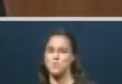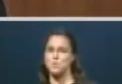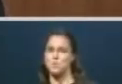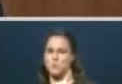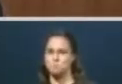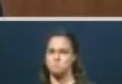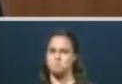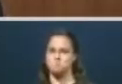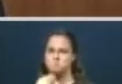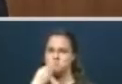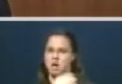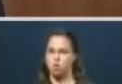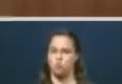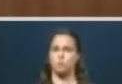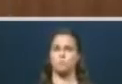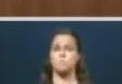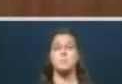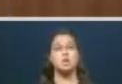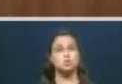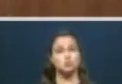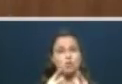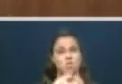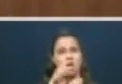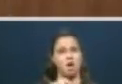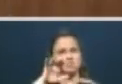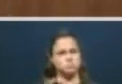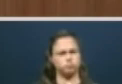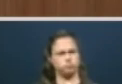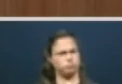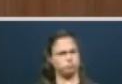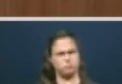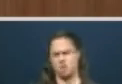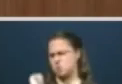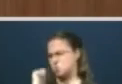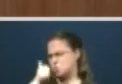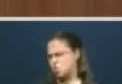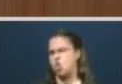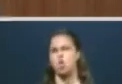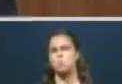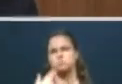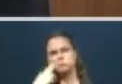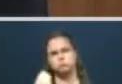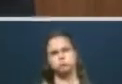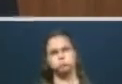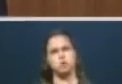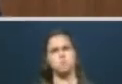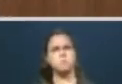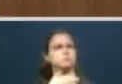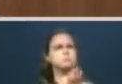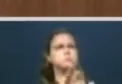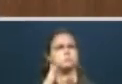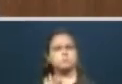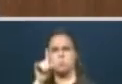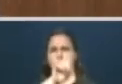crecimiento la sociedad de castilla y león' ha demostrado hace mucho tiempo el coraje necesario para encarar todos los